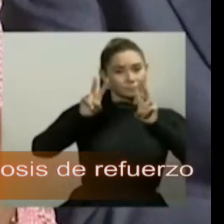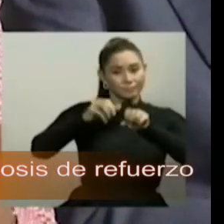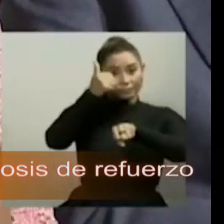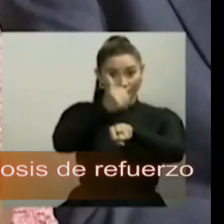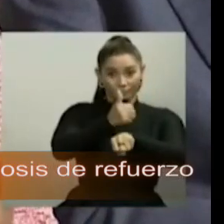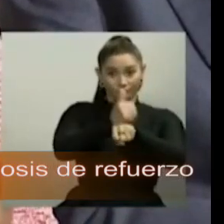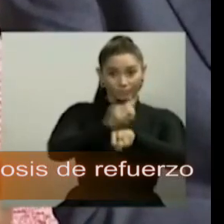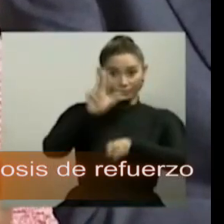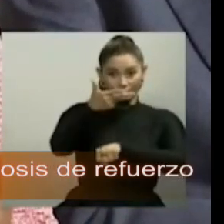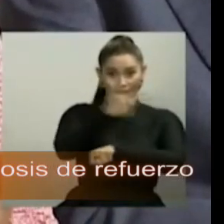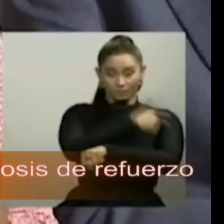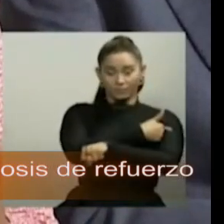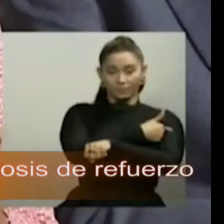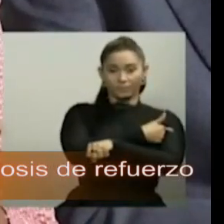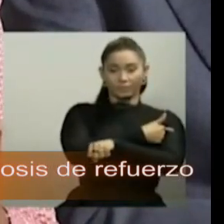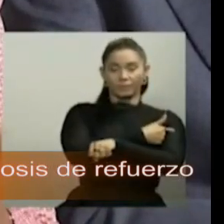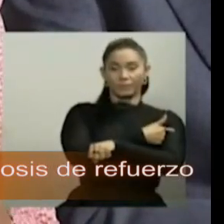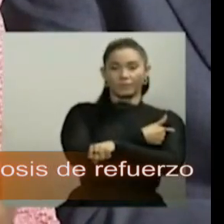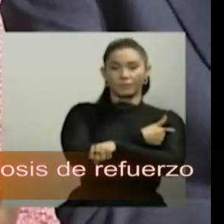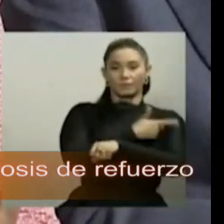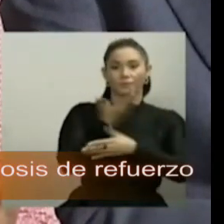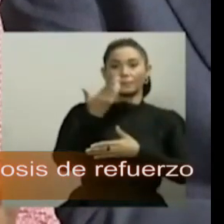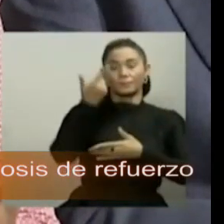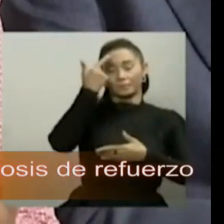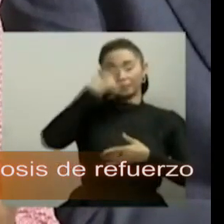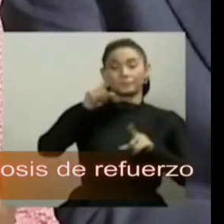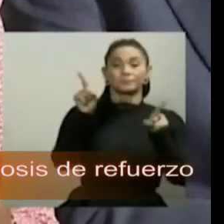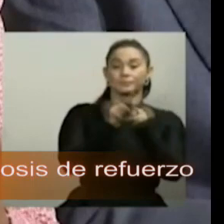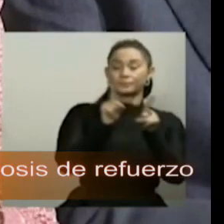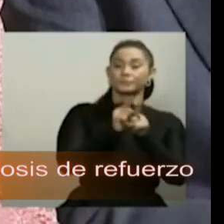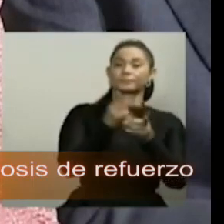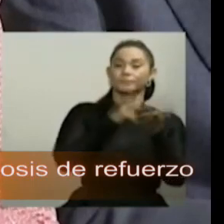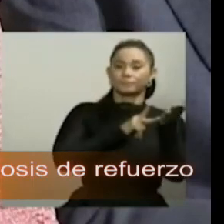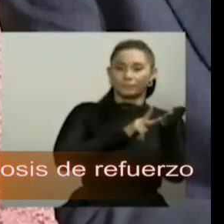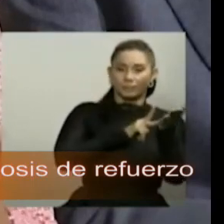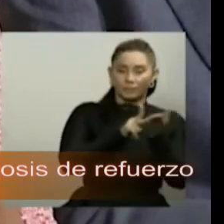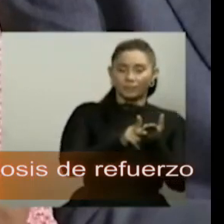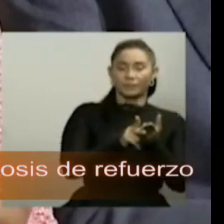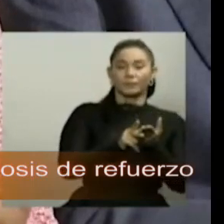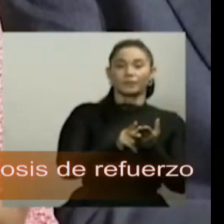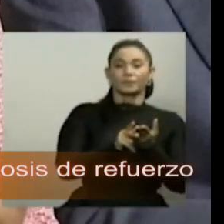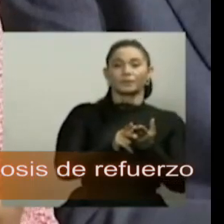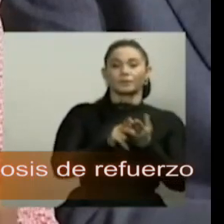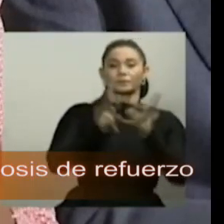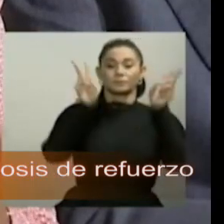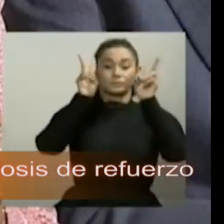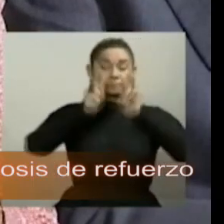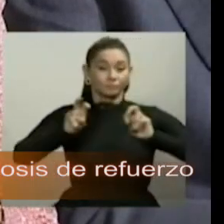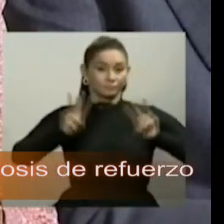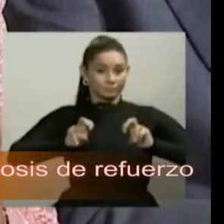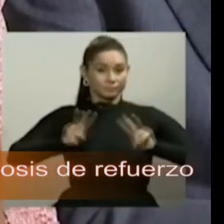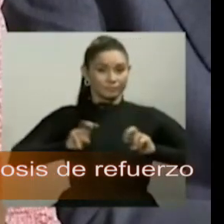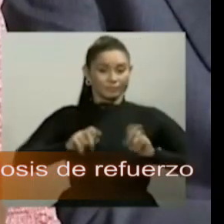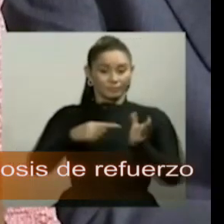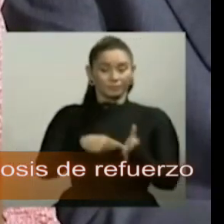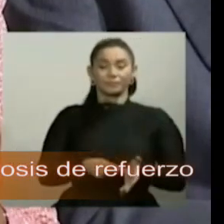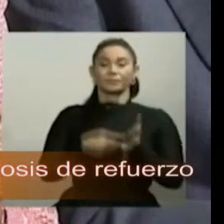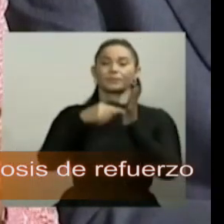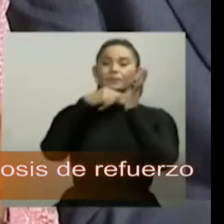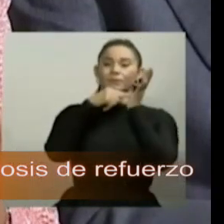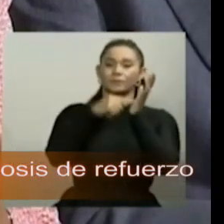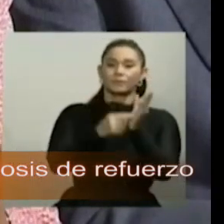científicamente una tercera dosis, no es menos cierto que se están haciendo ya estudios los cuales han